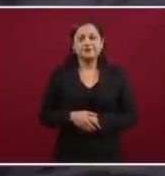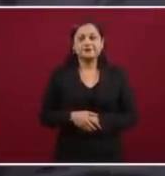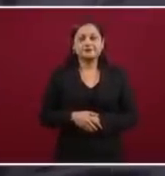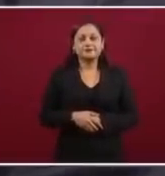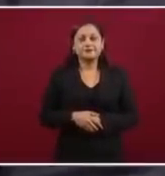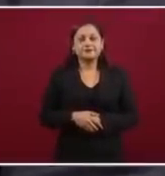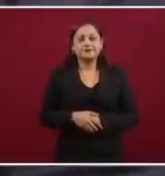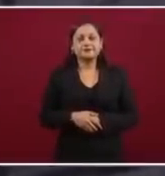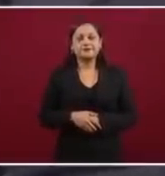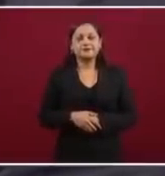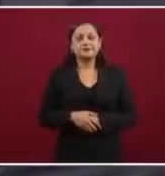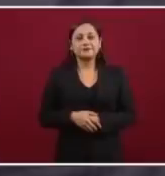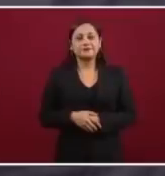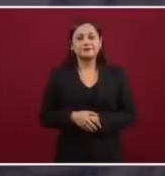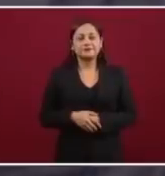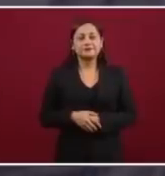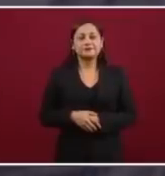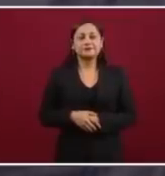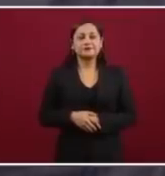estoy